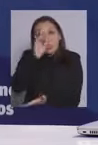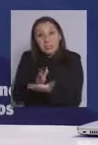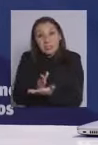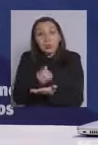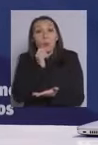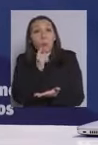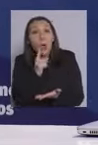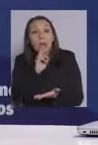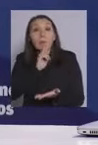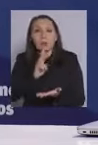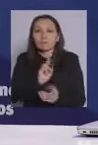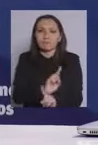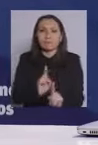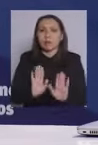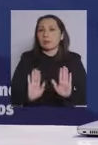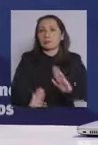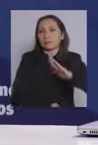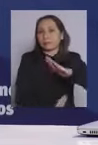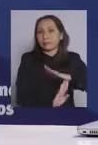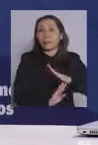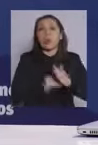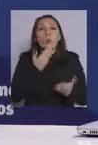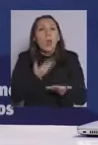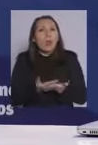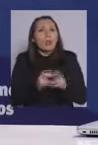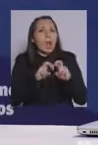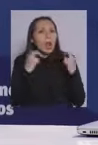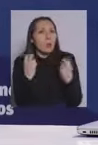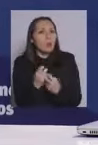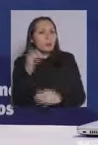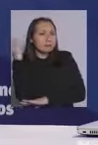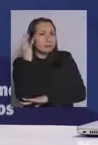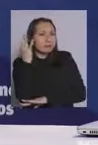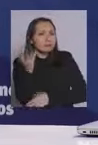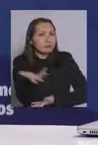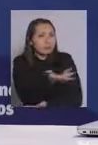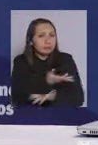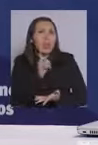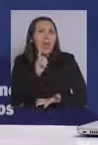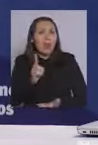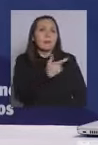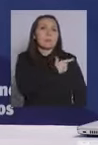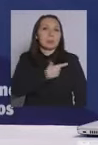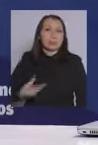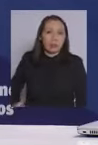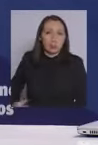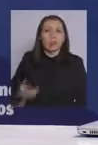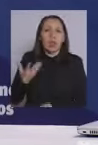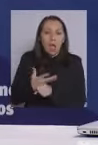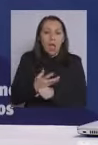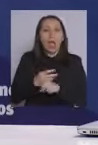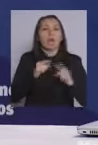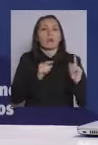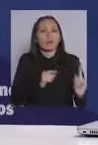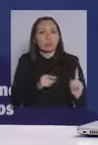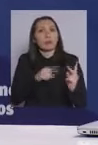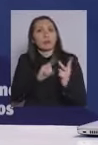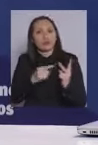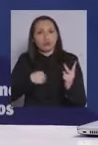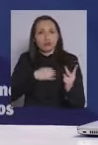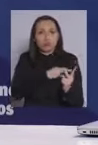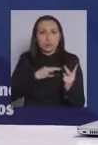esa resolución. Eso se toma en una mesa mucho más amplia, donde está presente el presidente, donde está presente este